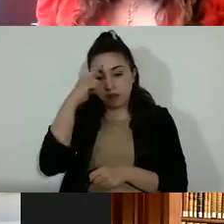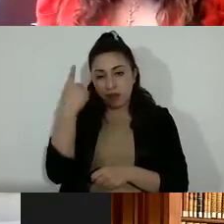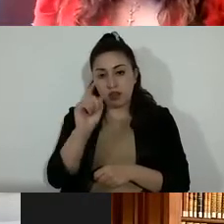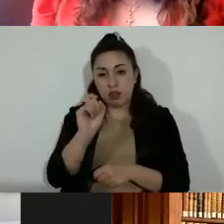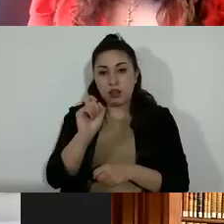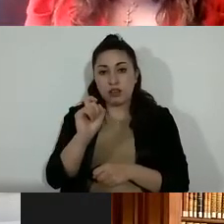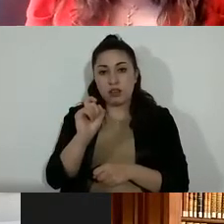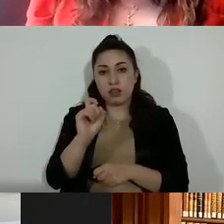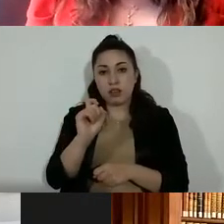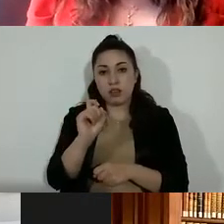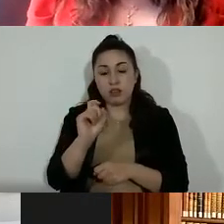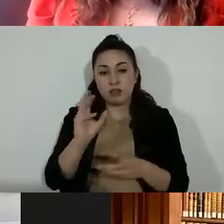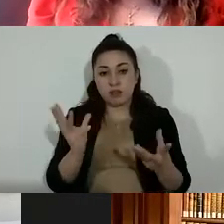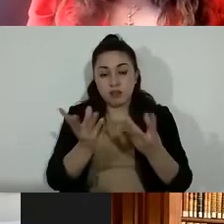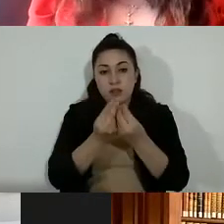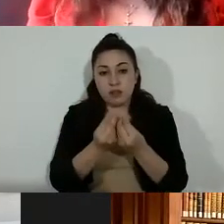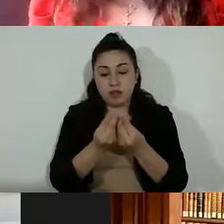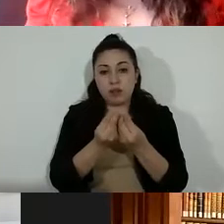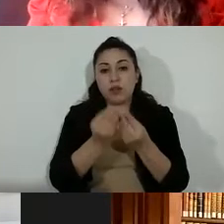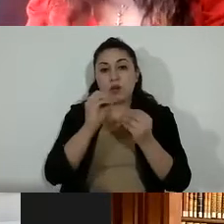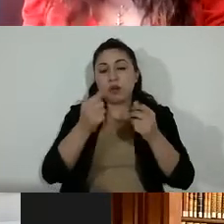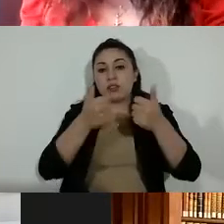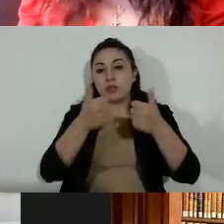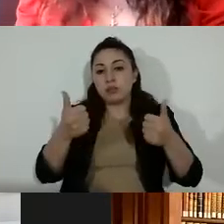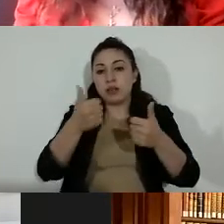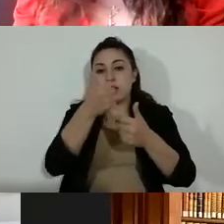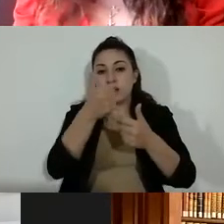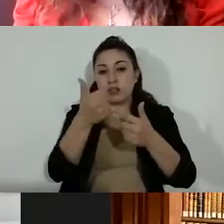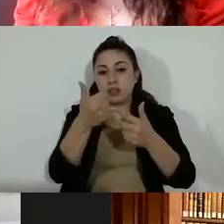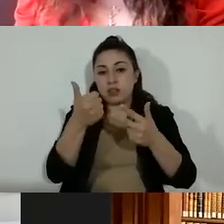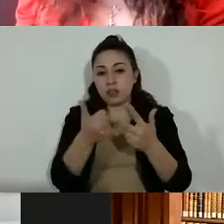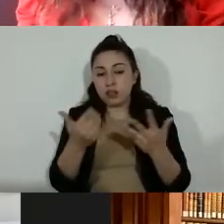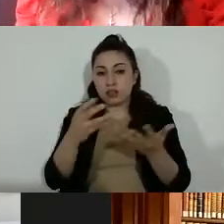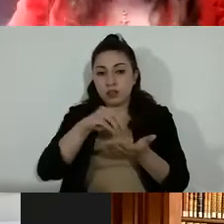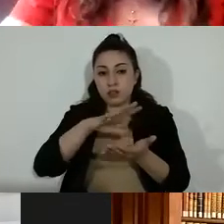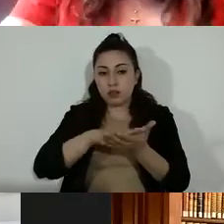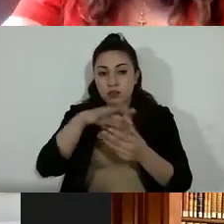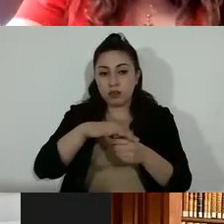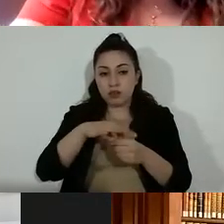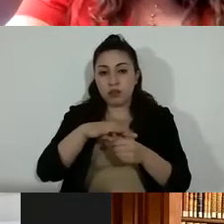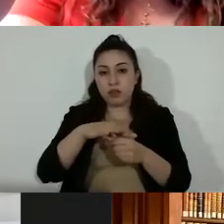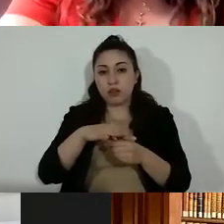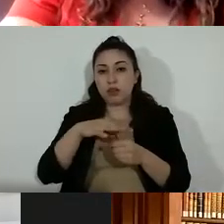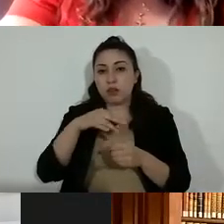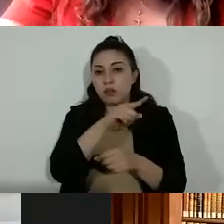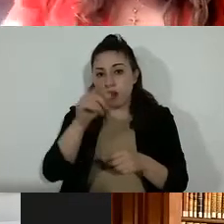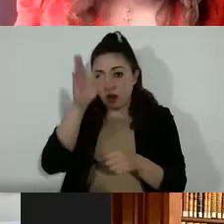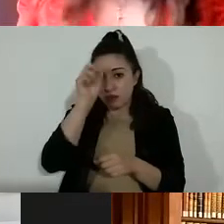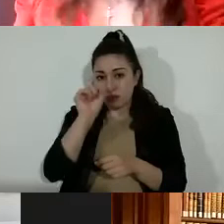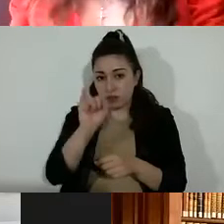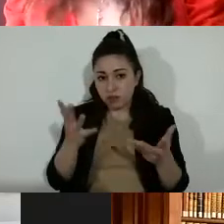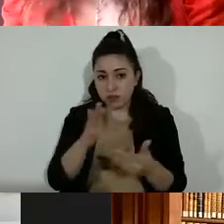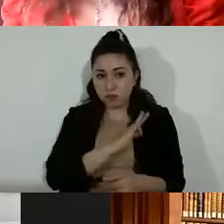conjunta, se votaran por separado. No sé si tengan a bien que así se haga.